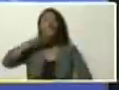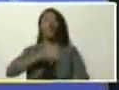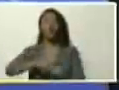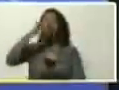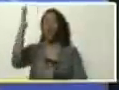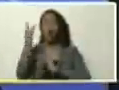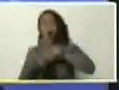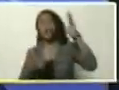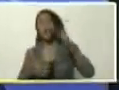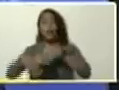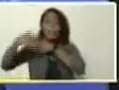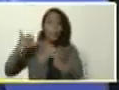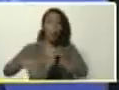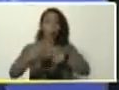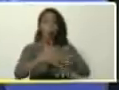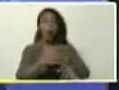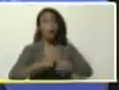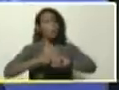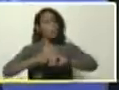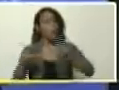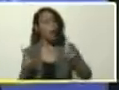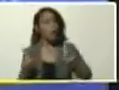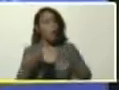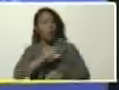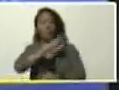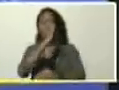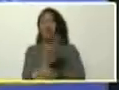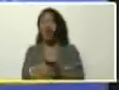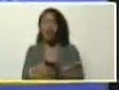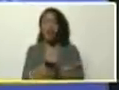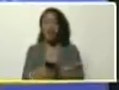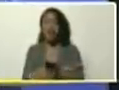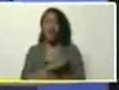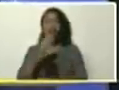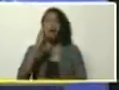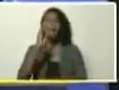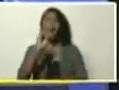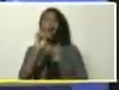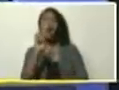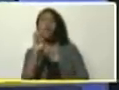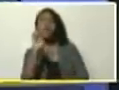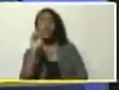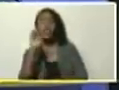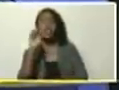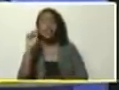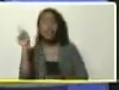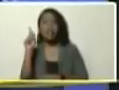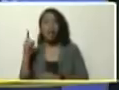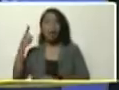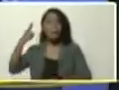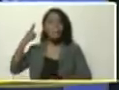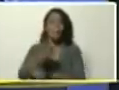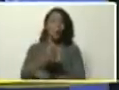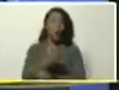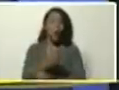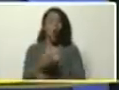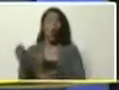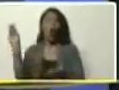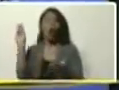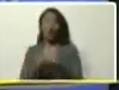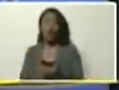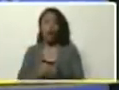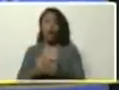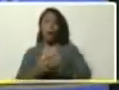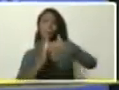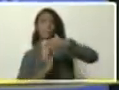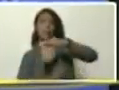ejército. Pero las fuerzas de Boves nos obligaron a volver a pasar por aquí en la migración